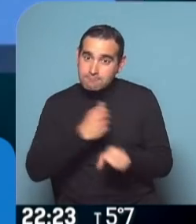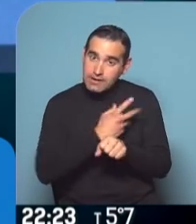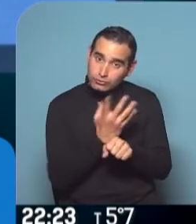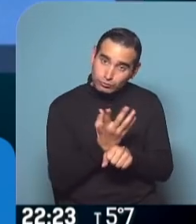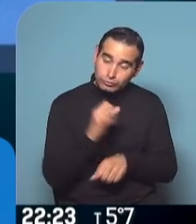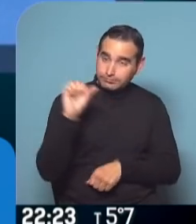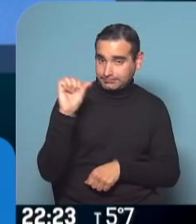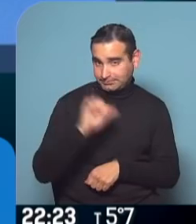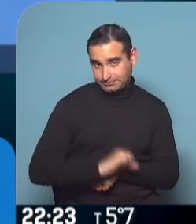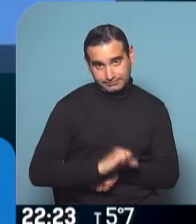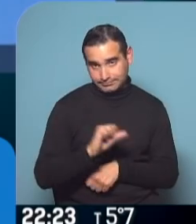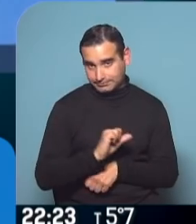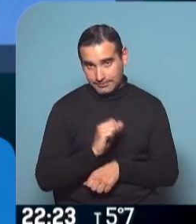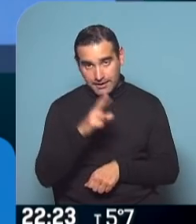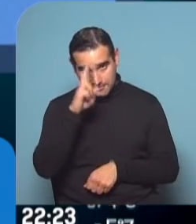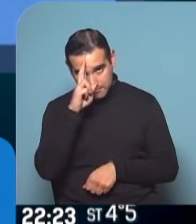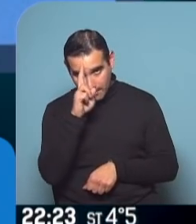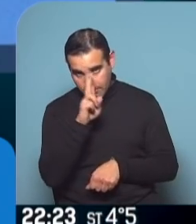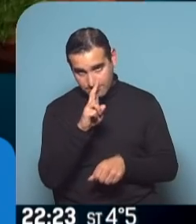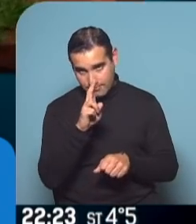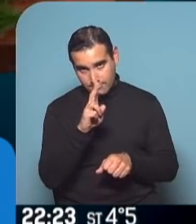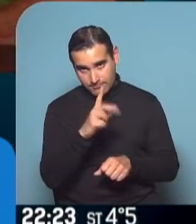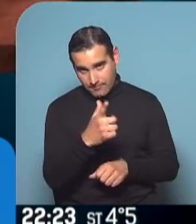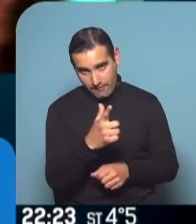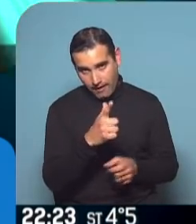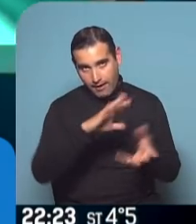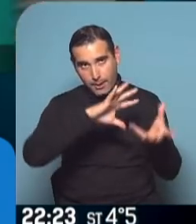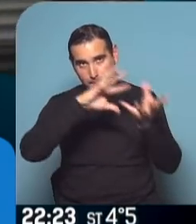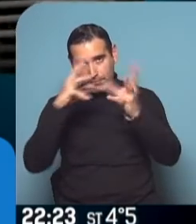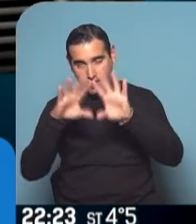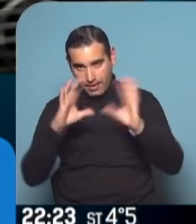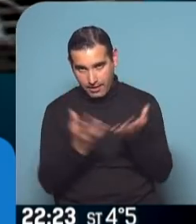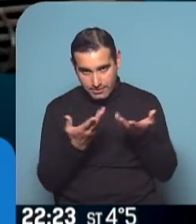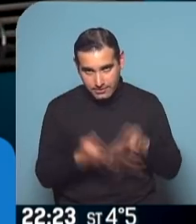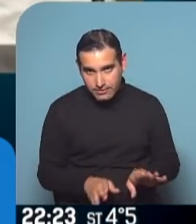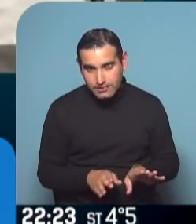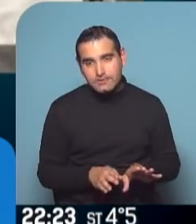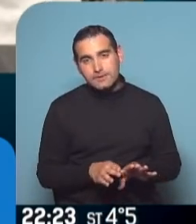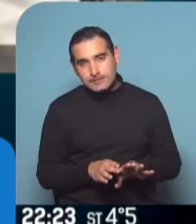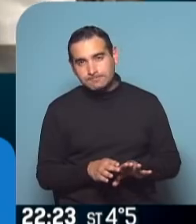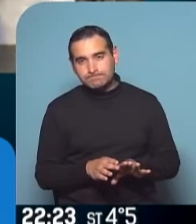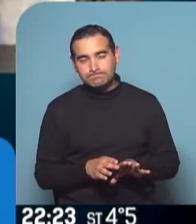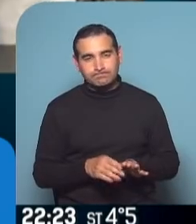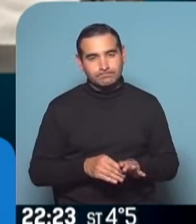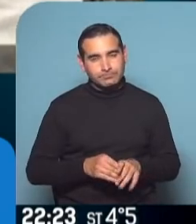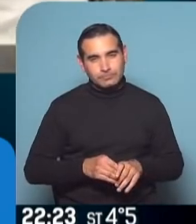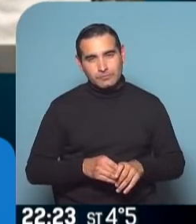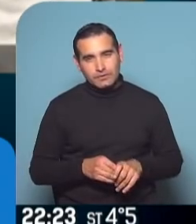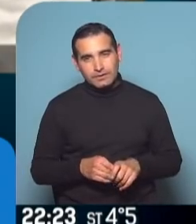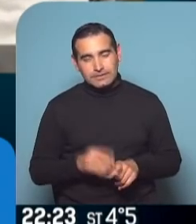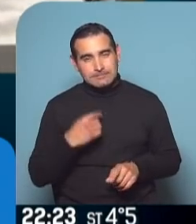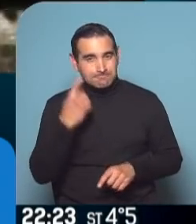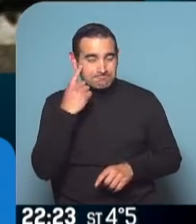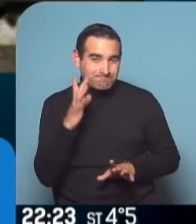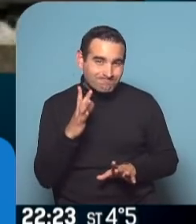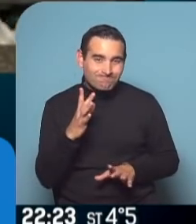que desear si se toma como vara para medir los criterios, por lo menos los